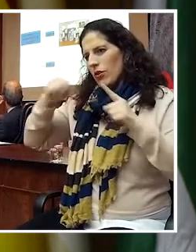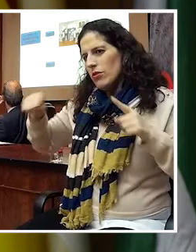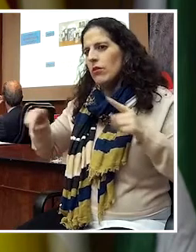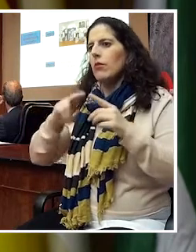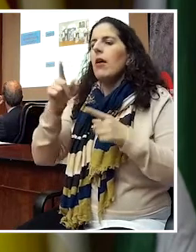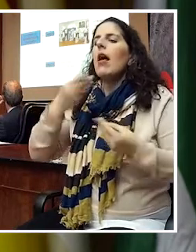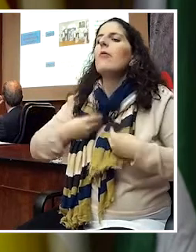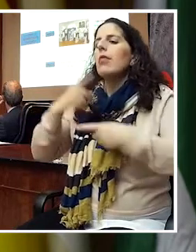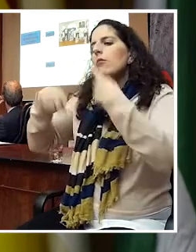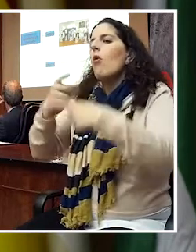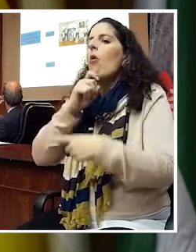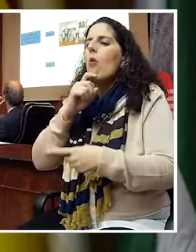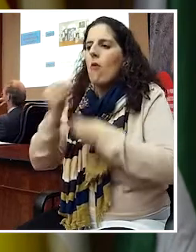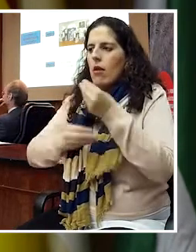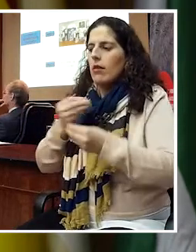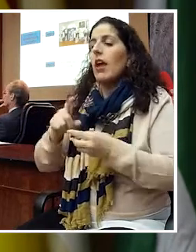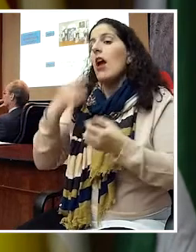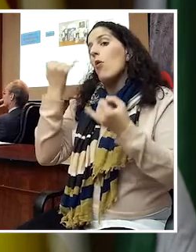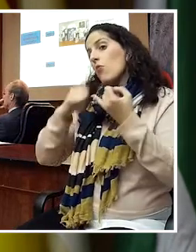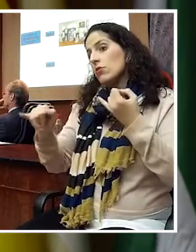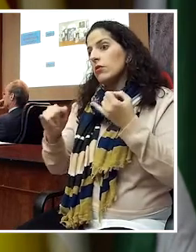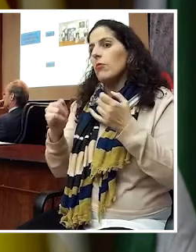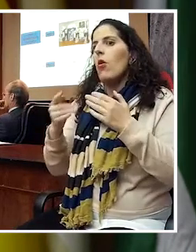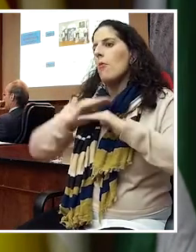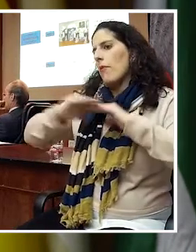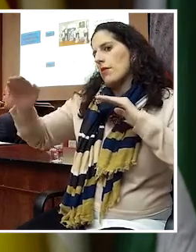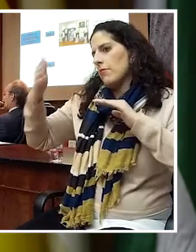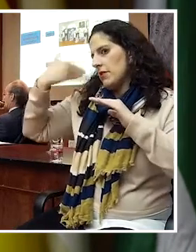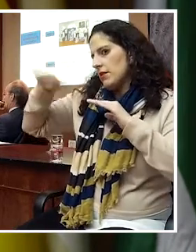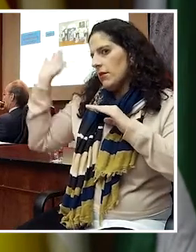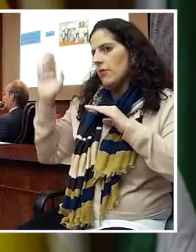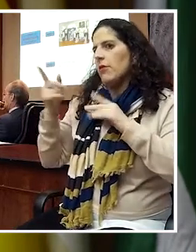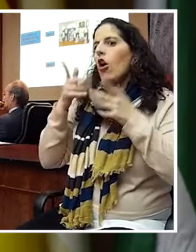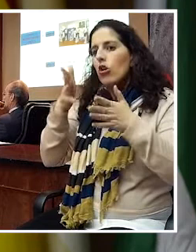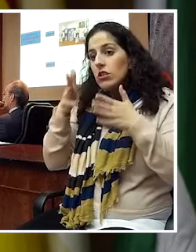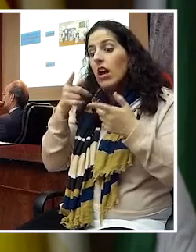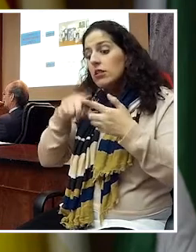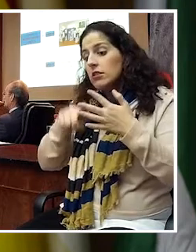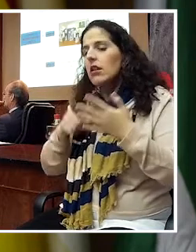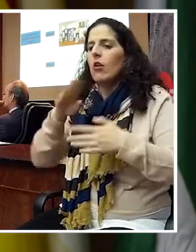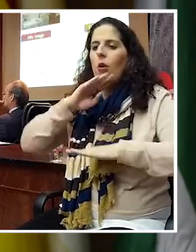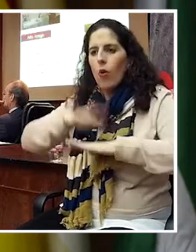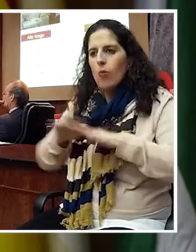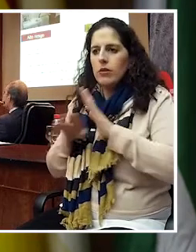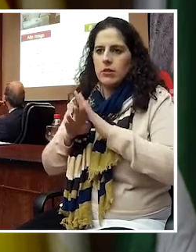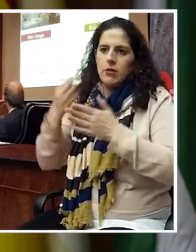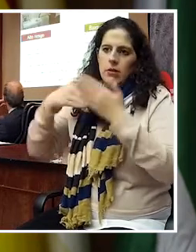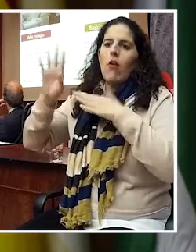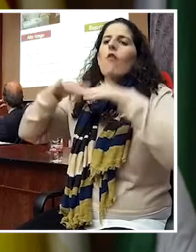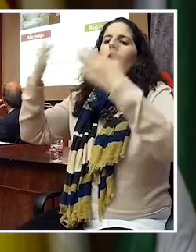vida, realizar la fase 3, que es mantener pues todos los consejos aprendidos en la fase hospitalaria,